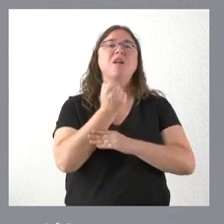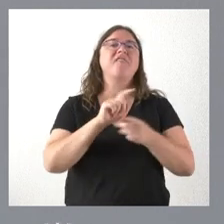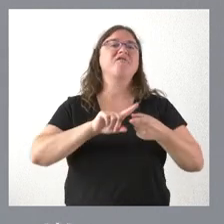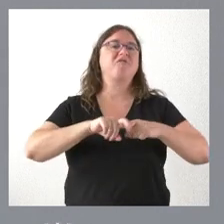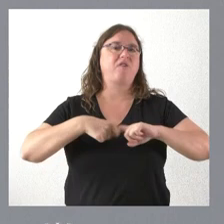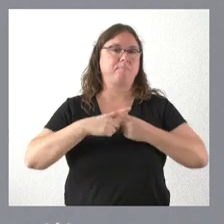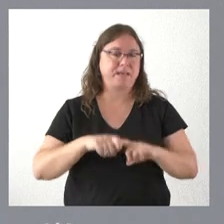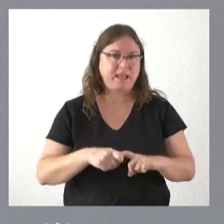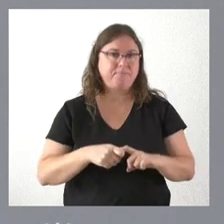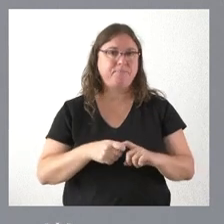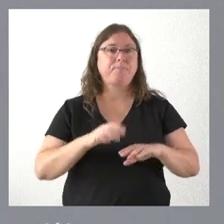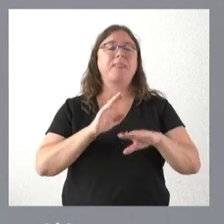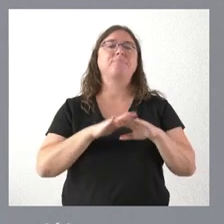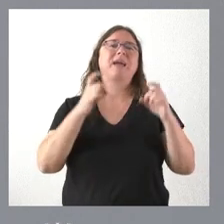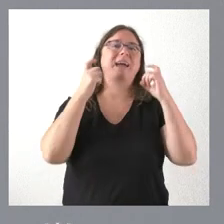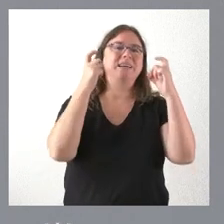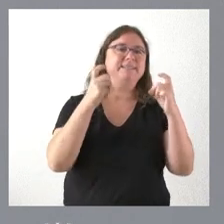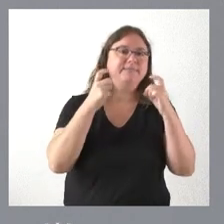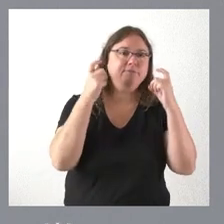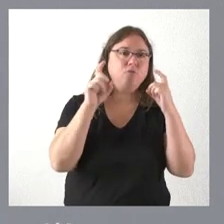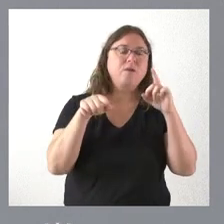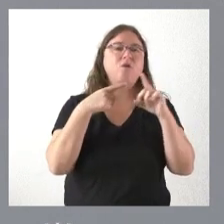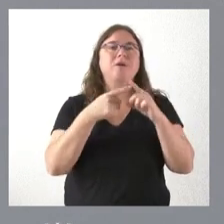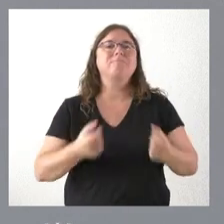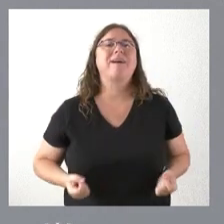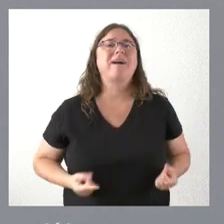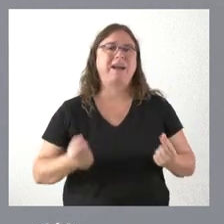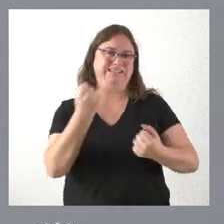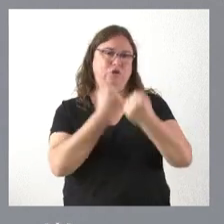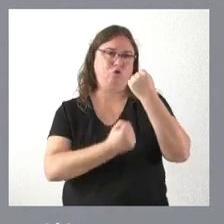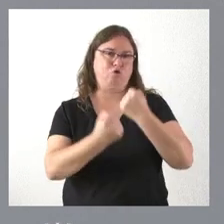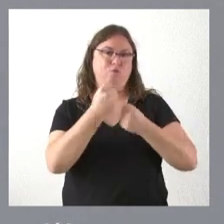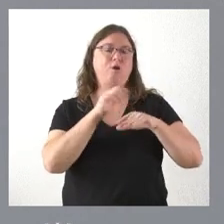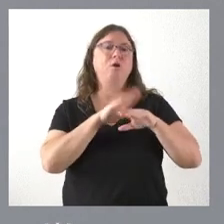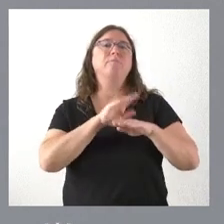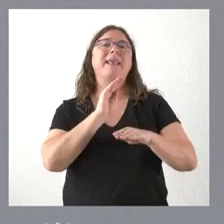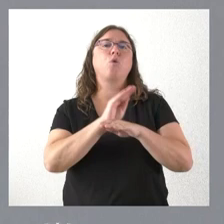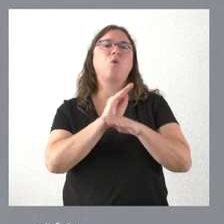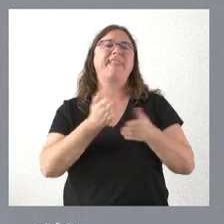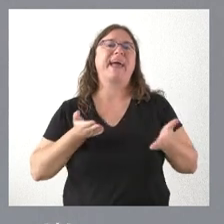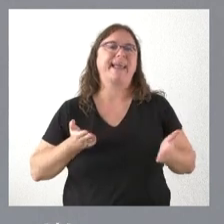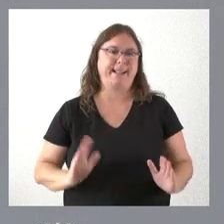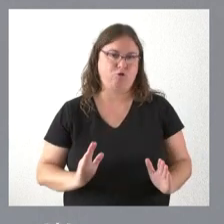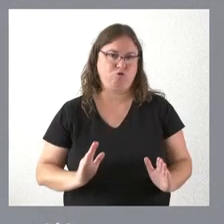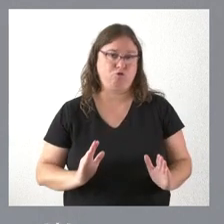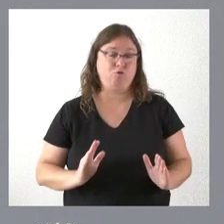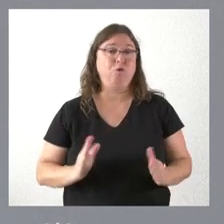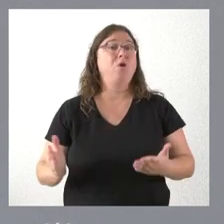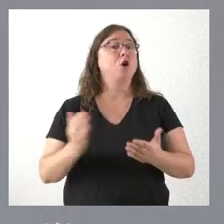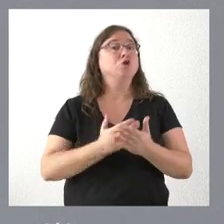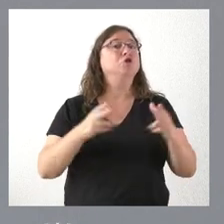en el esfuerzo y el coste económico que tiene el cuidado de los hijos toda la sociedad se beneficia